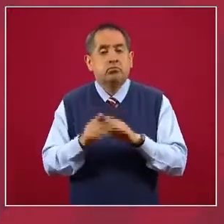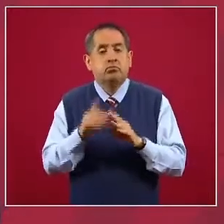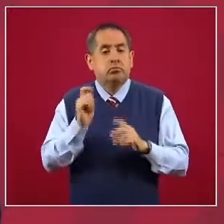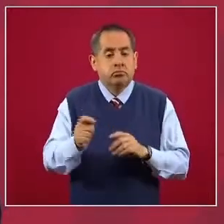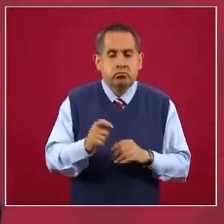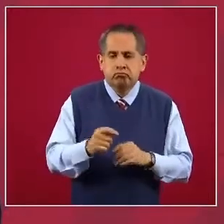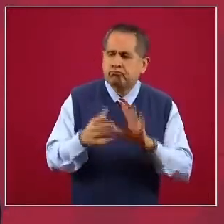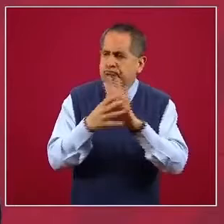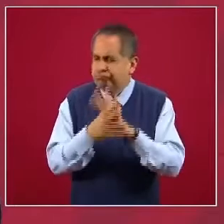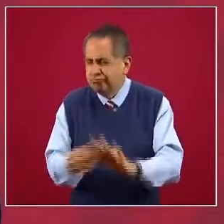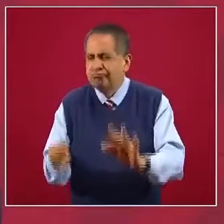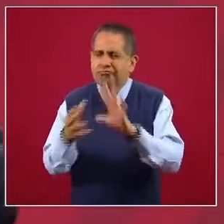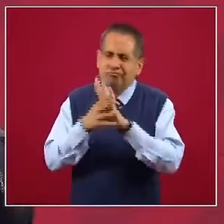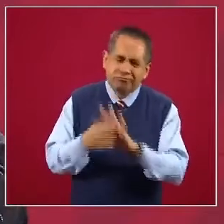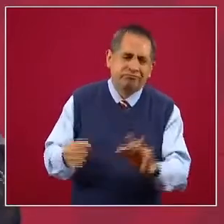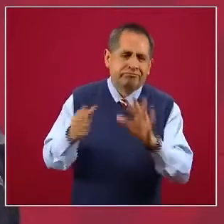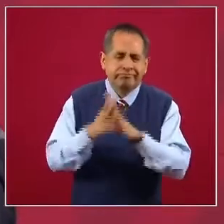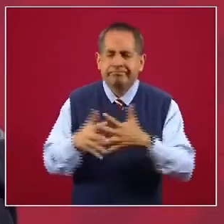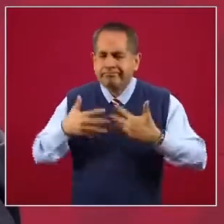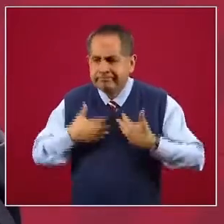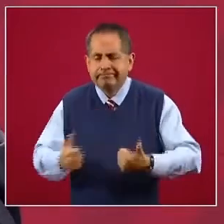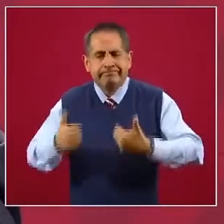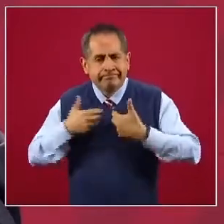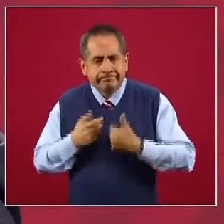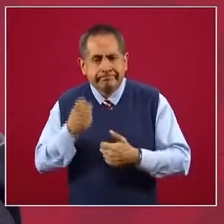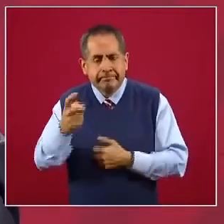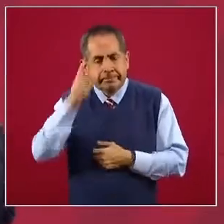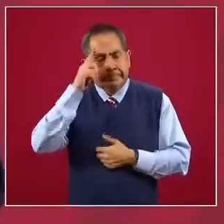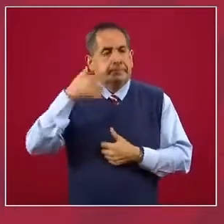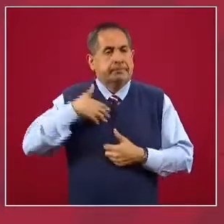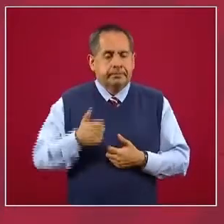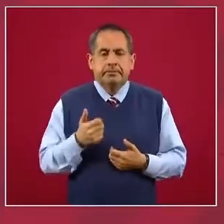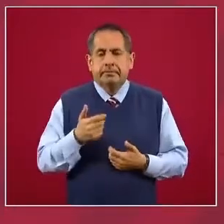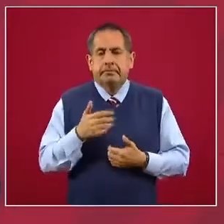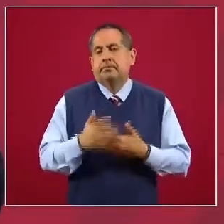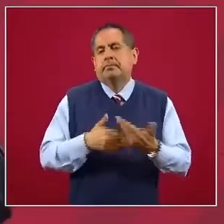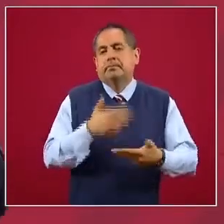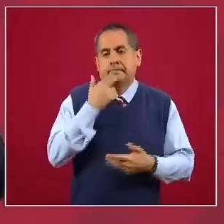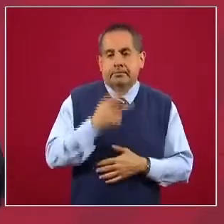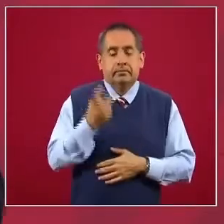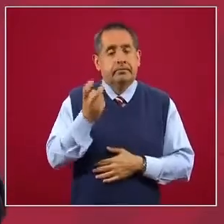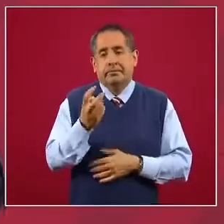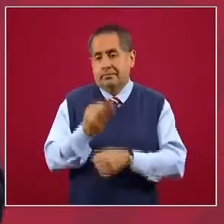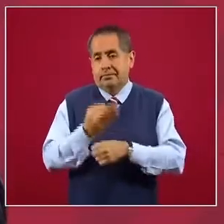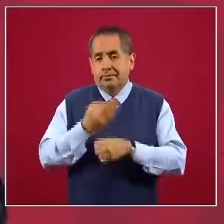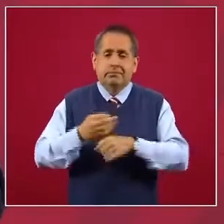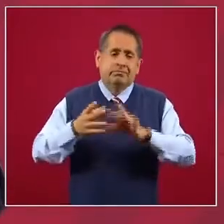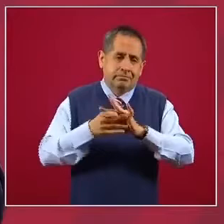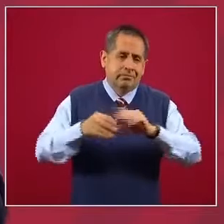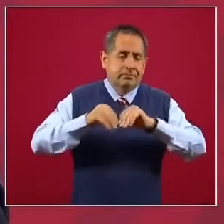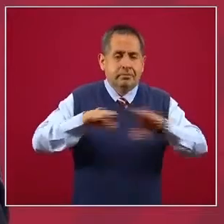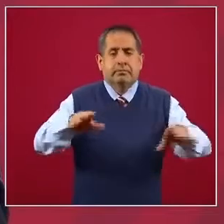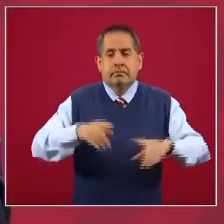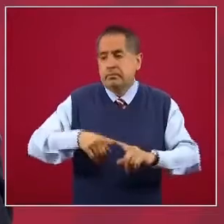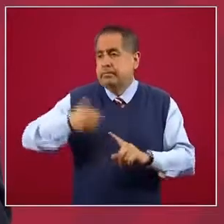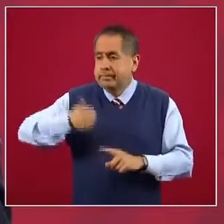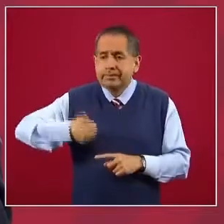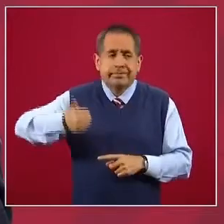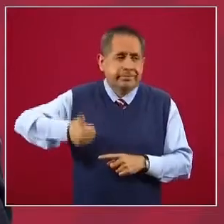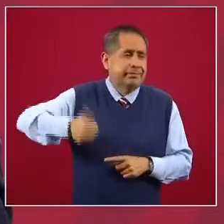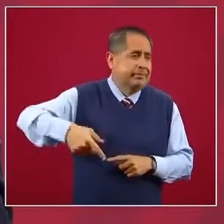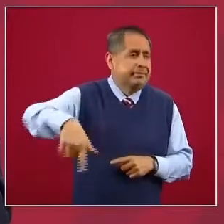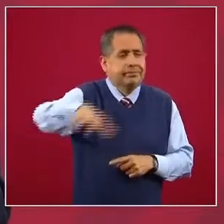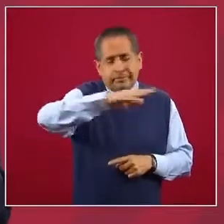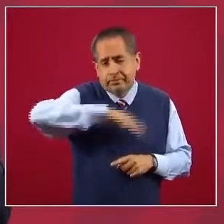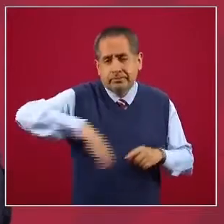experiencias de convencimiento, que es justo lo que enfatizamos aquí, este mensaje de que todas y cada una de las personas que